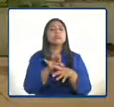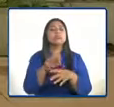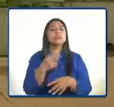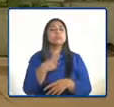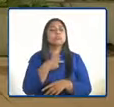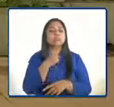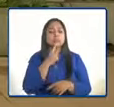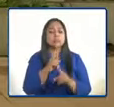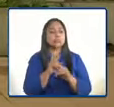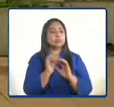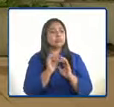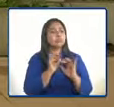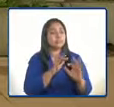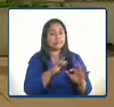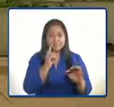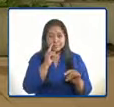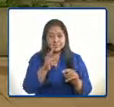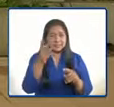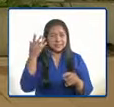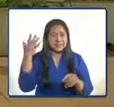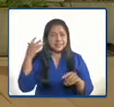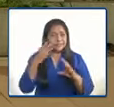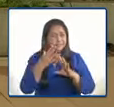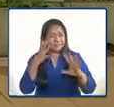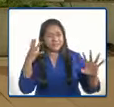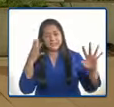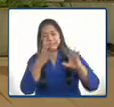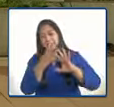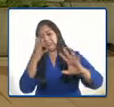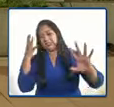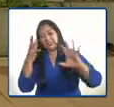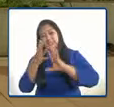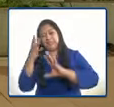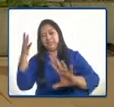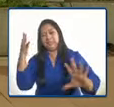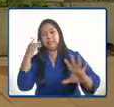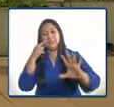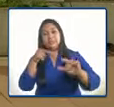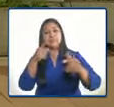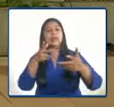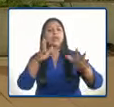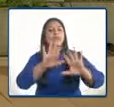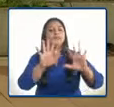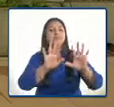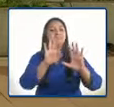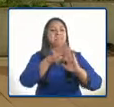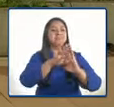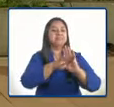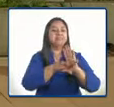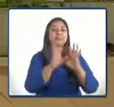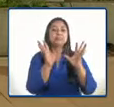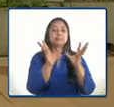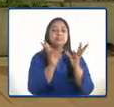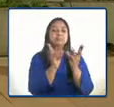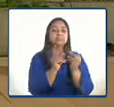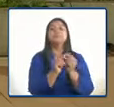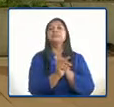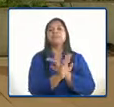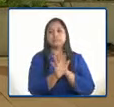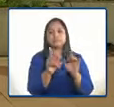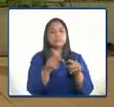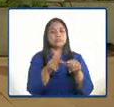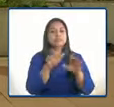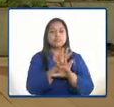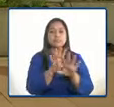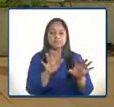el aforo, que ustedes lo habían visto antes, que teníamos muchísimas colas, gracias a Dios, poco a poco se han ido reduciendo hasta